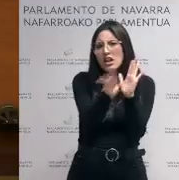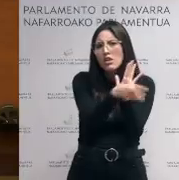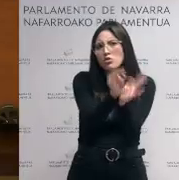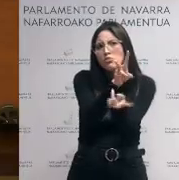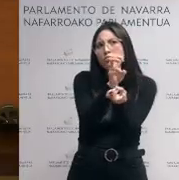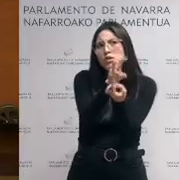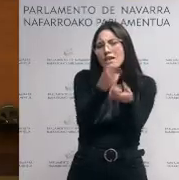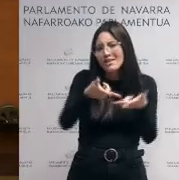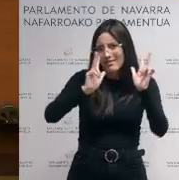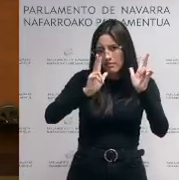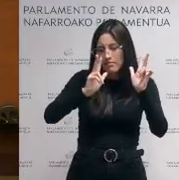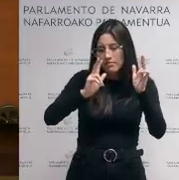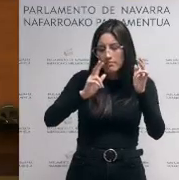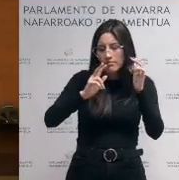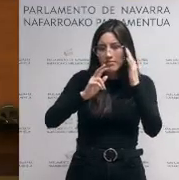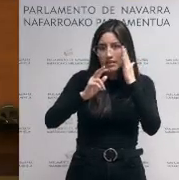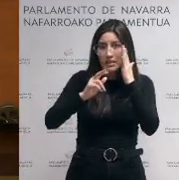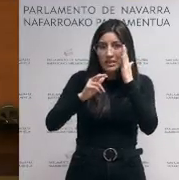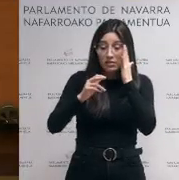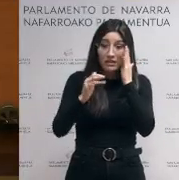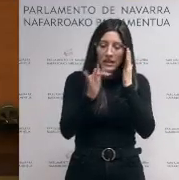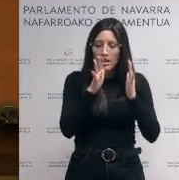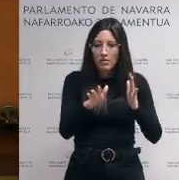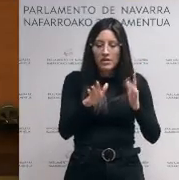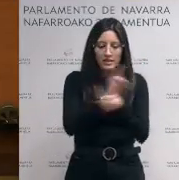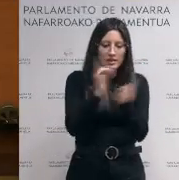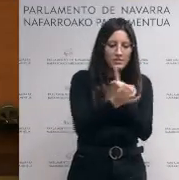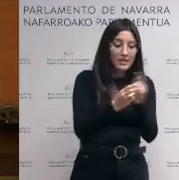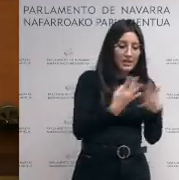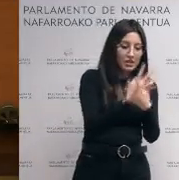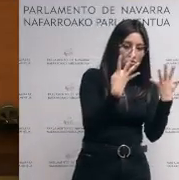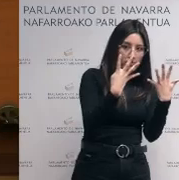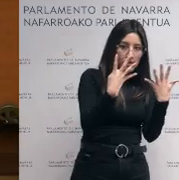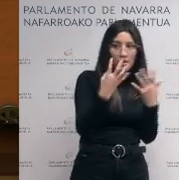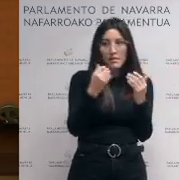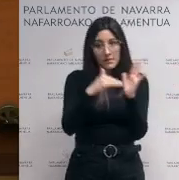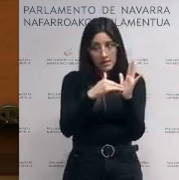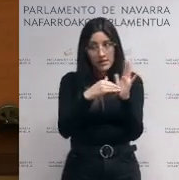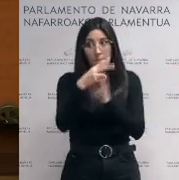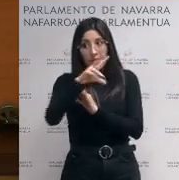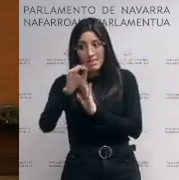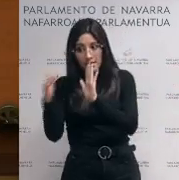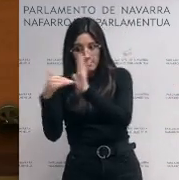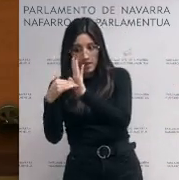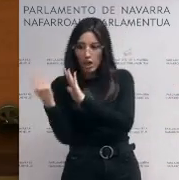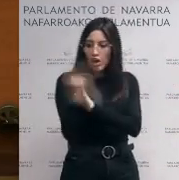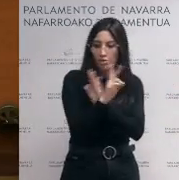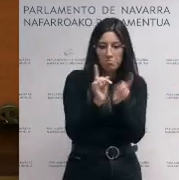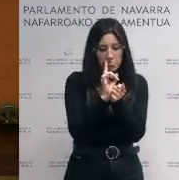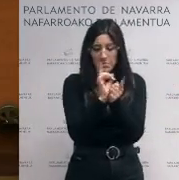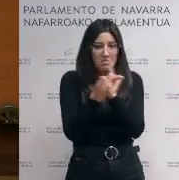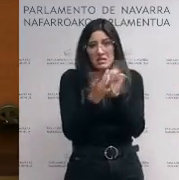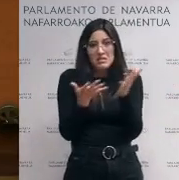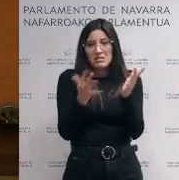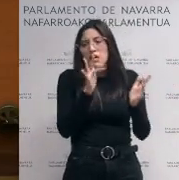la aportación de Podemos en este ámbito ha sido pasar de 19.000 a 20.000. De esta forma hace un discurso político y, pues intenta ponerse